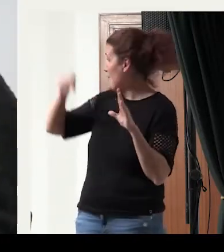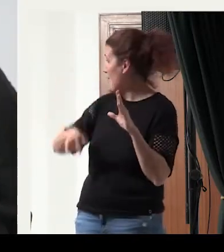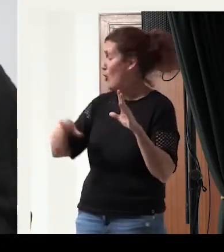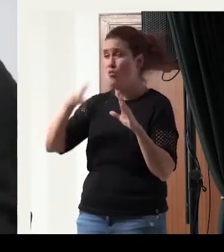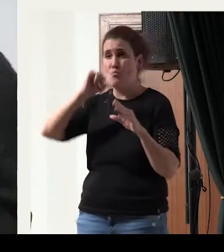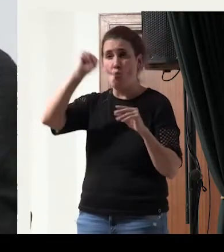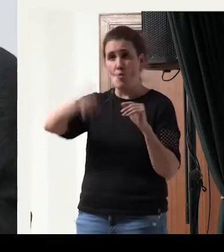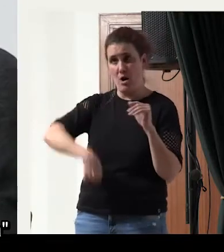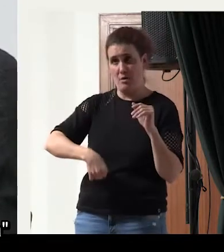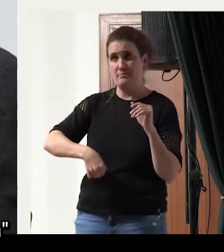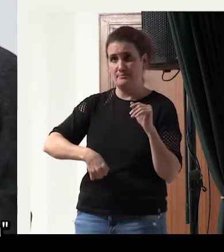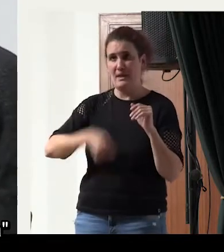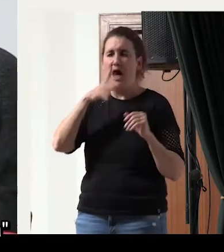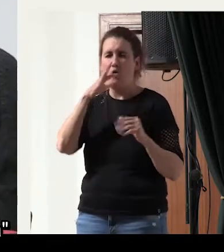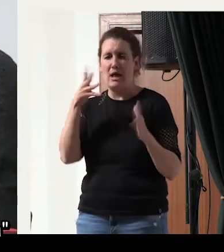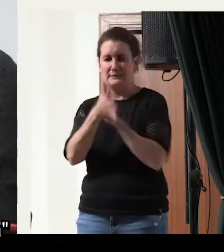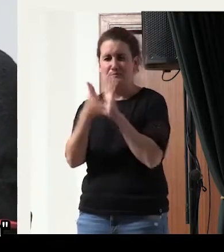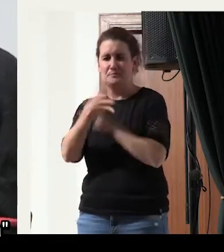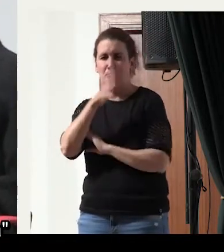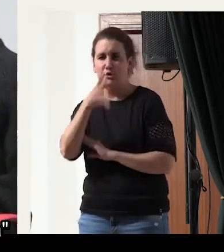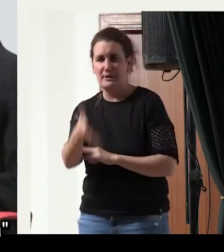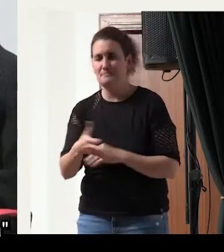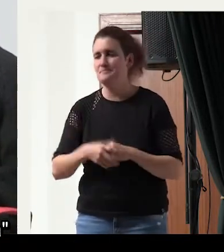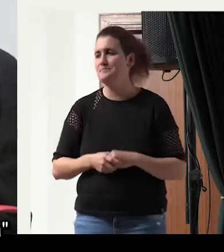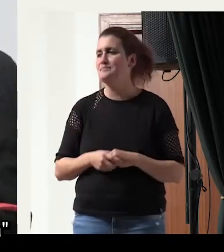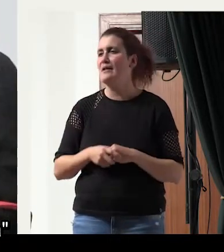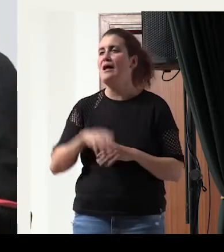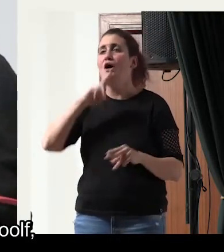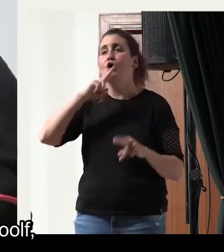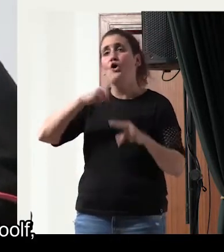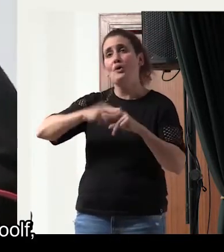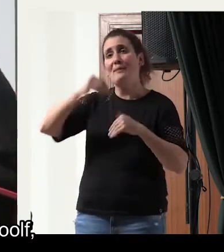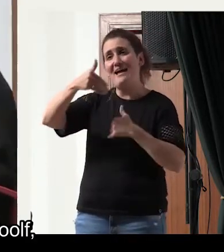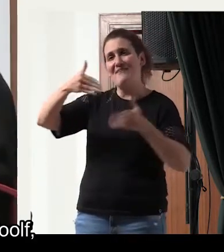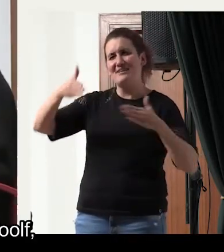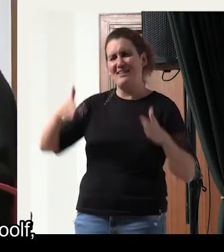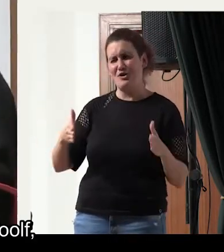qué. Bueno, el nombre de La Habitación de Virginia